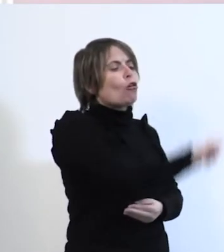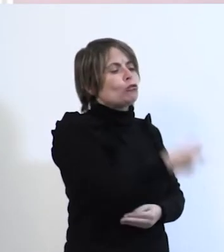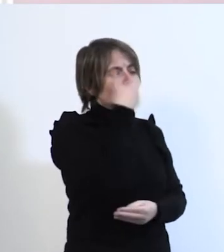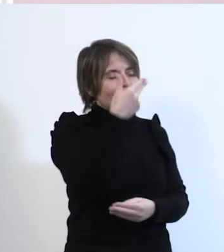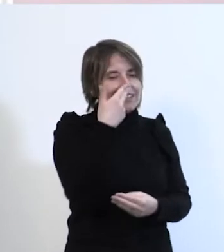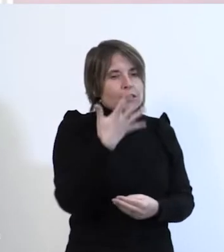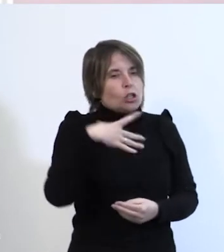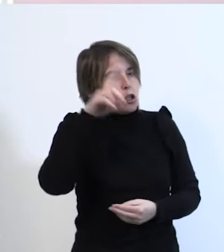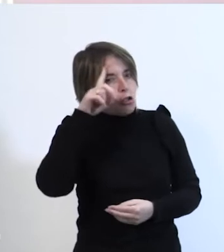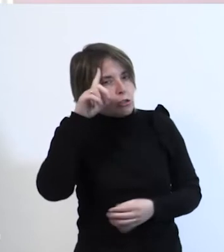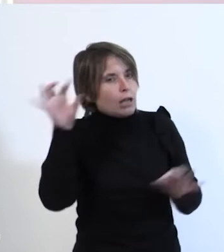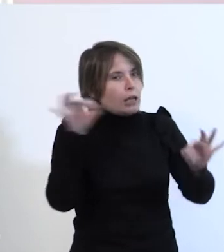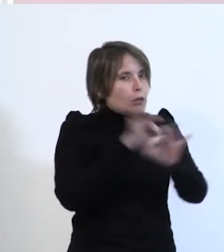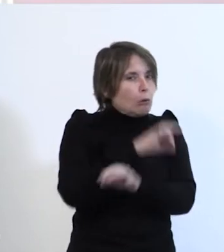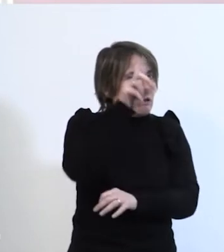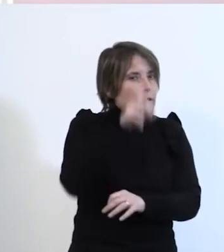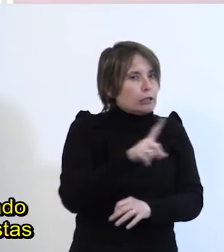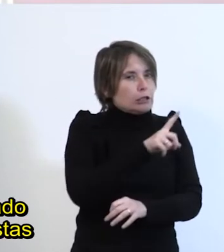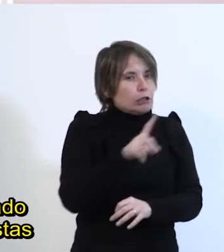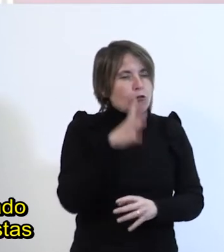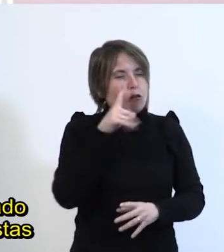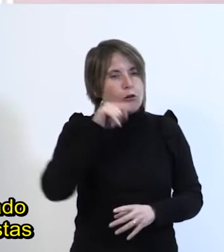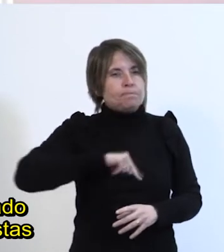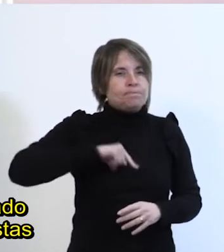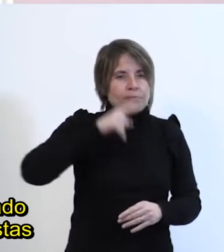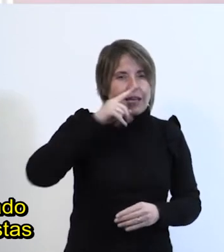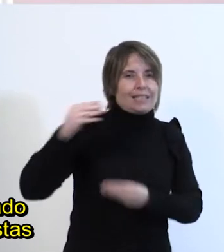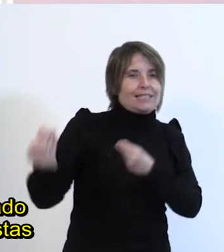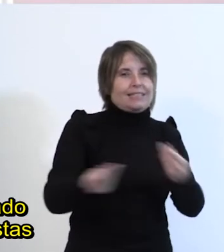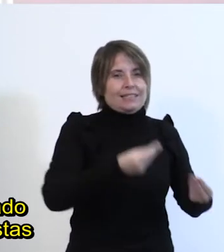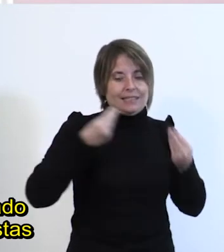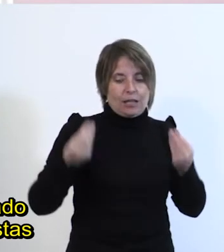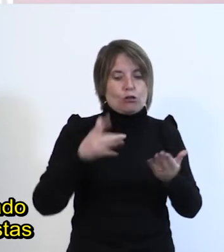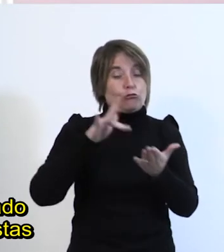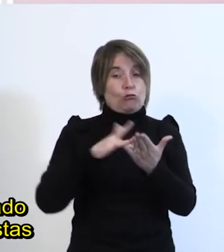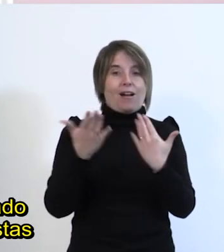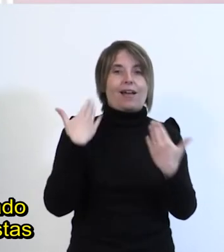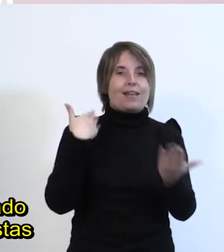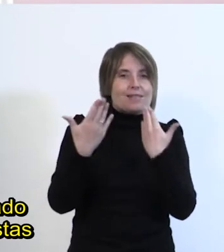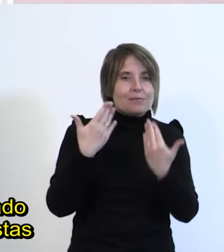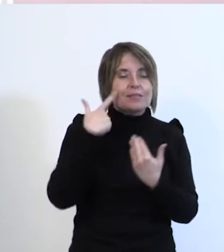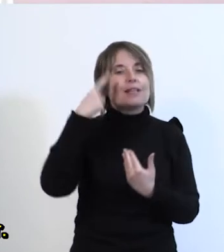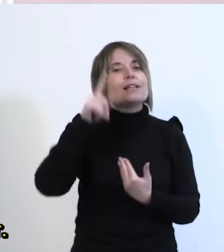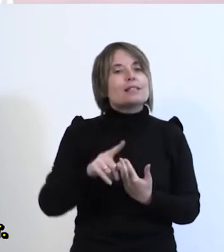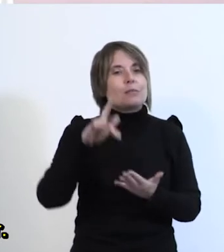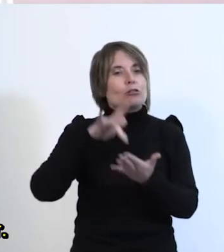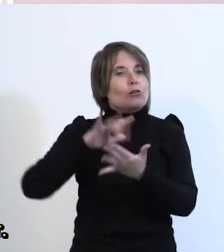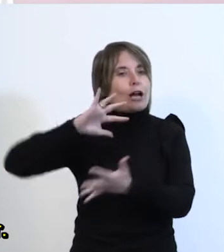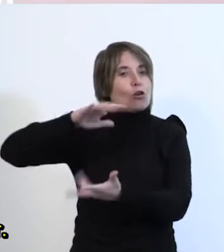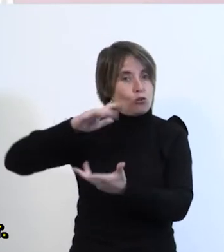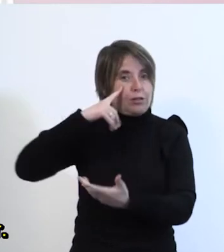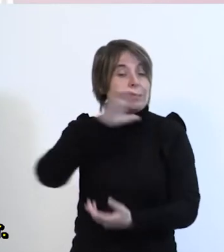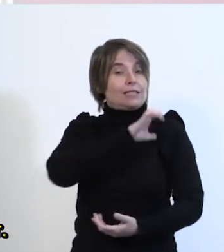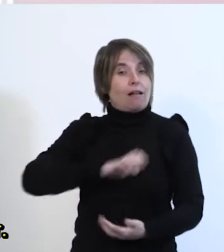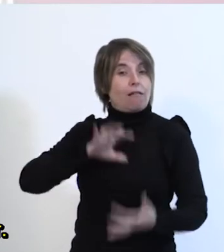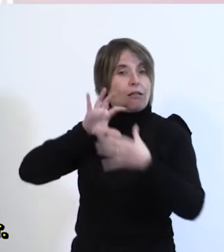mejor para ti. No sé si estoy muy equivocada, o pero es la sensación que me ha dado estos días leyendo algunas entrevistas y leyendo algunas noticias